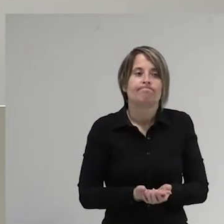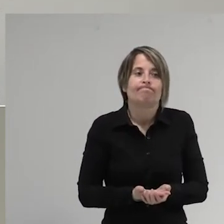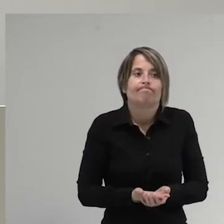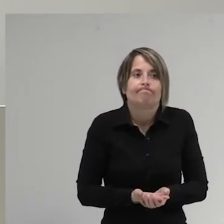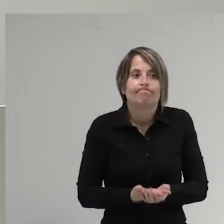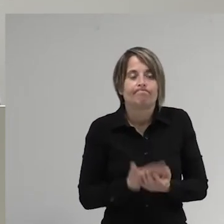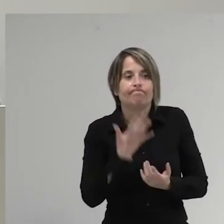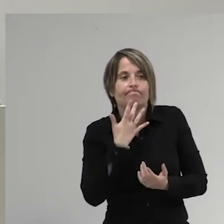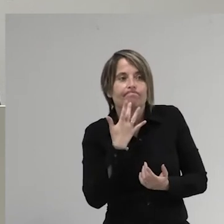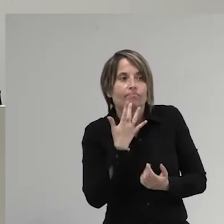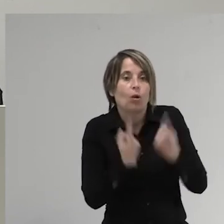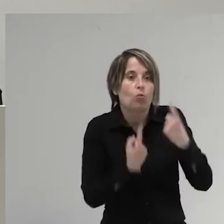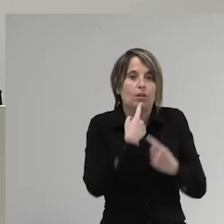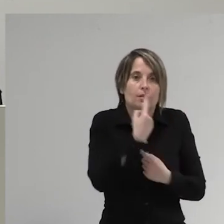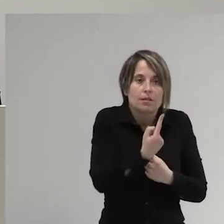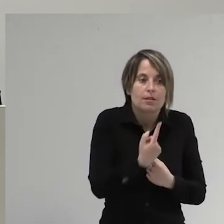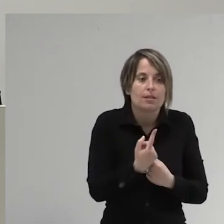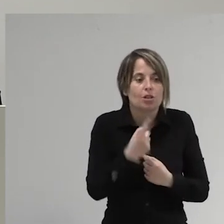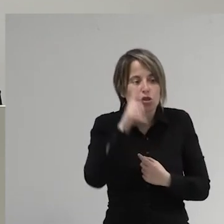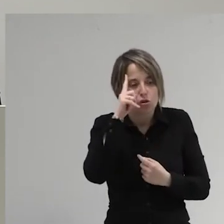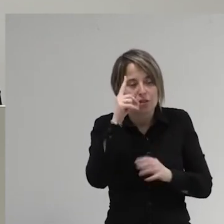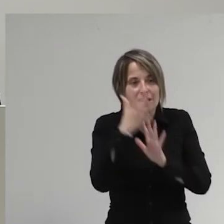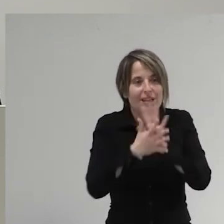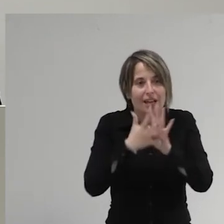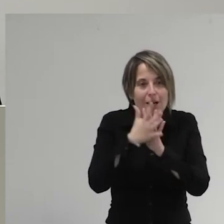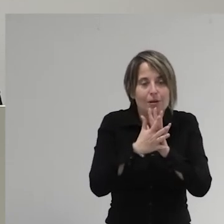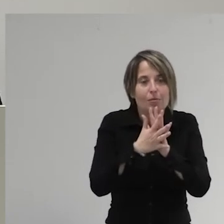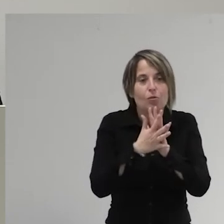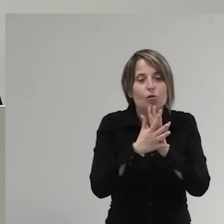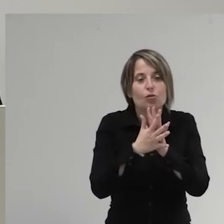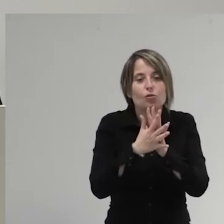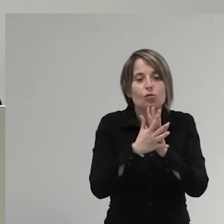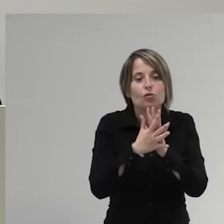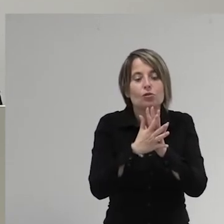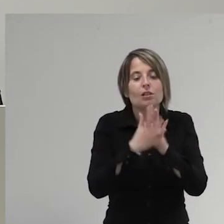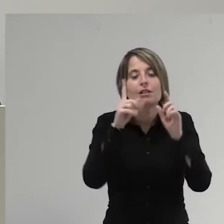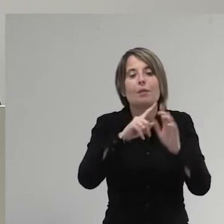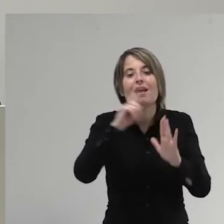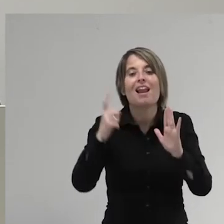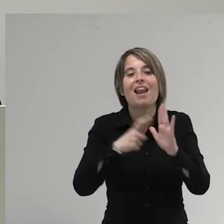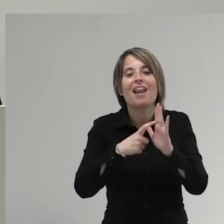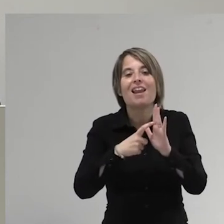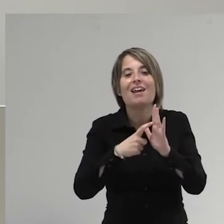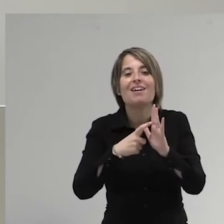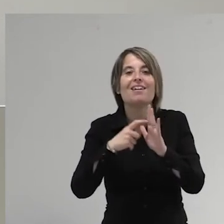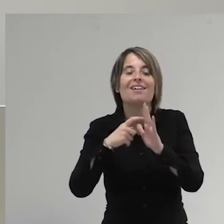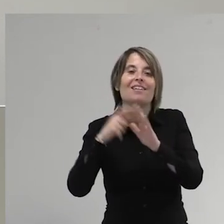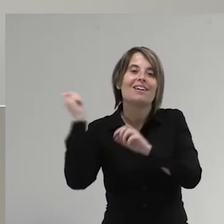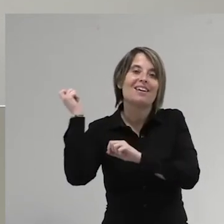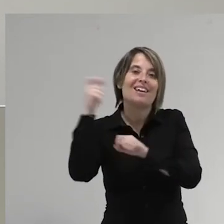por unas cosas que puedo decir, y luego es que no sé si estamos hablando de población atravesada por la ley de extranjería o no, pero es que la ley de extranjería,